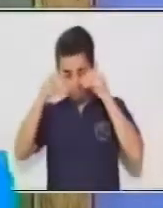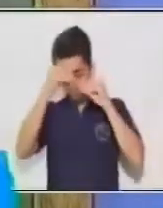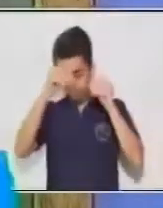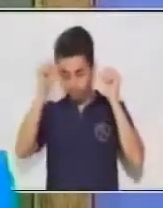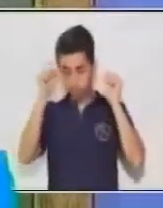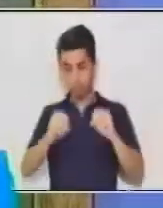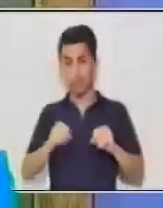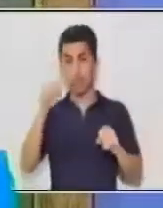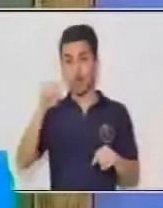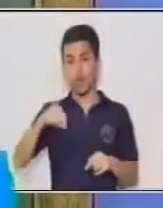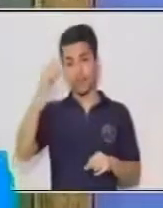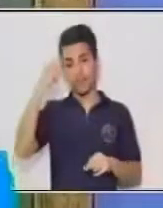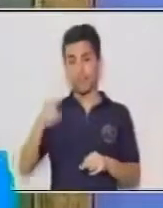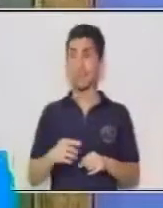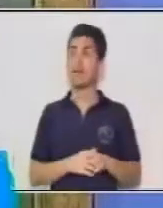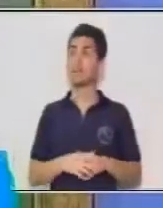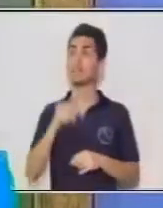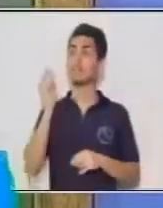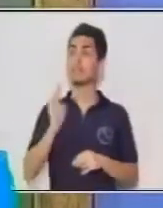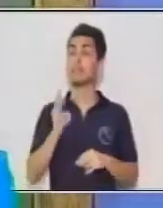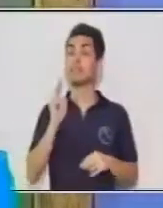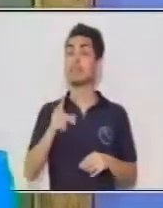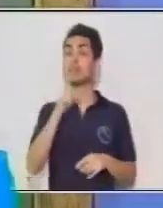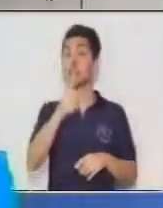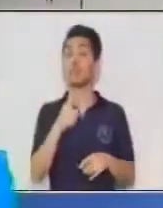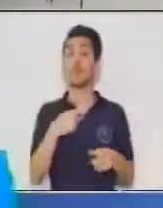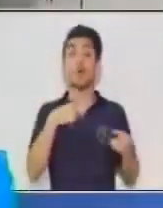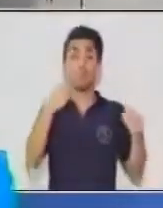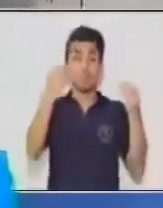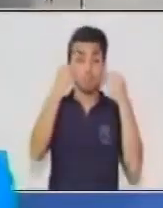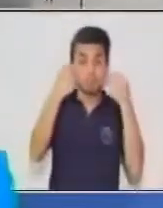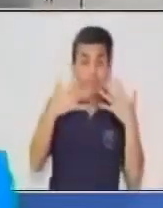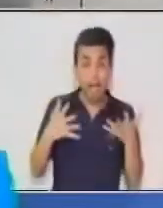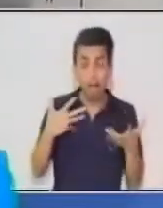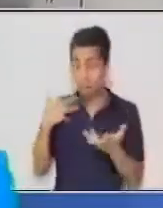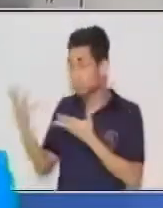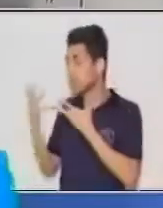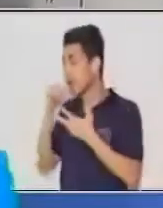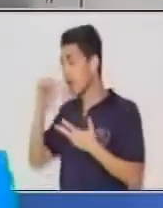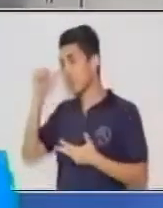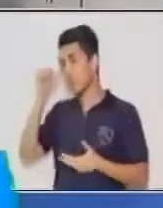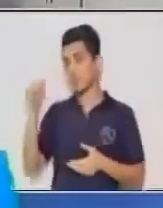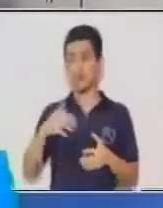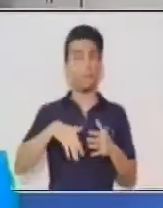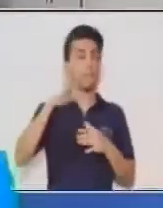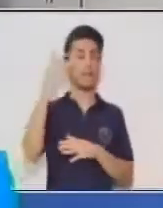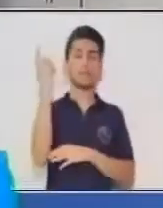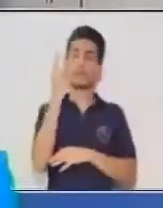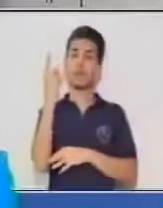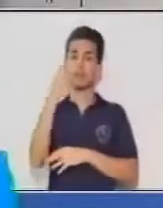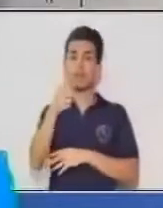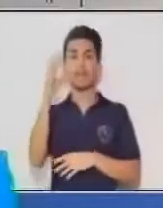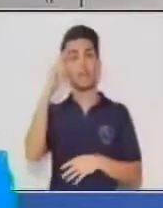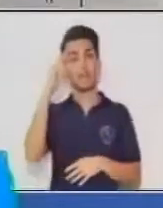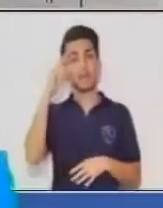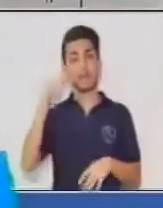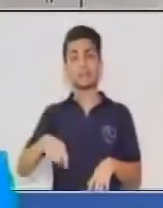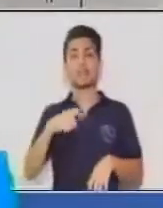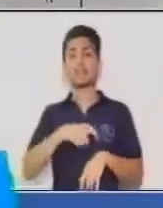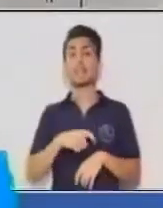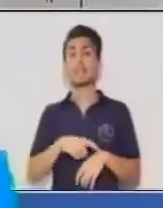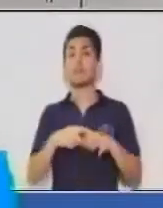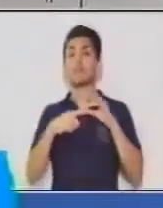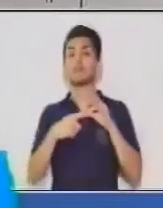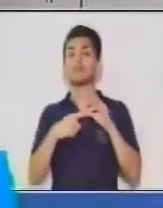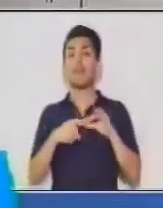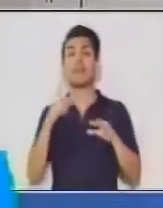desarrollado el día de hoy. Siempre compartan con un adulto. Y algo muy importante, recordemos que estamos en una época muy especial